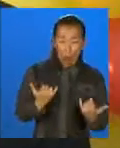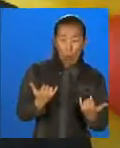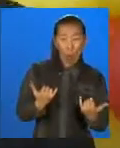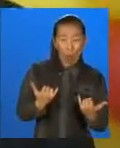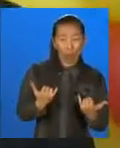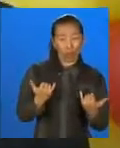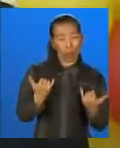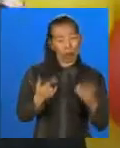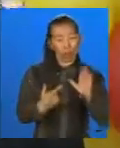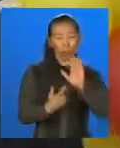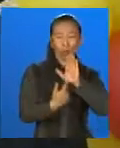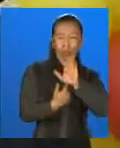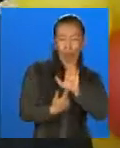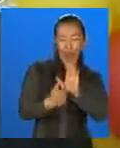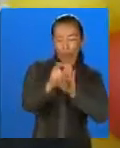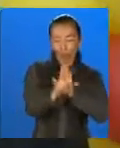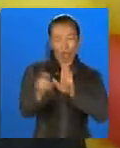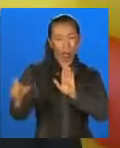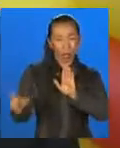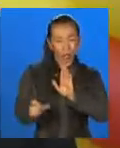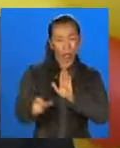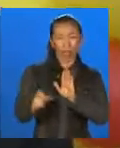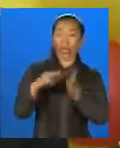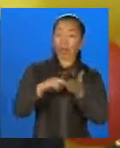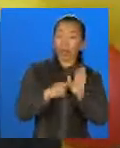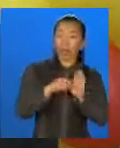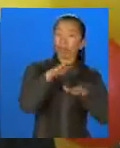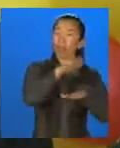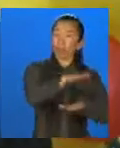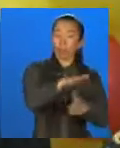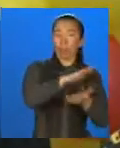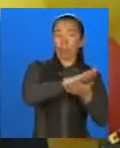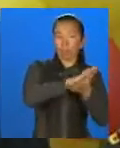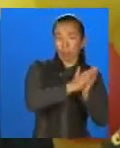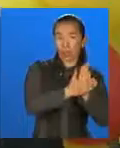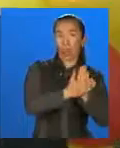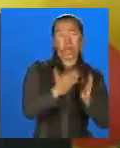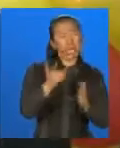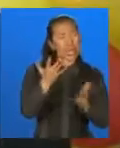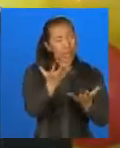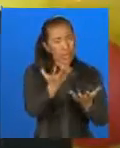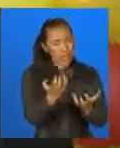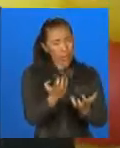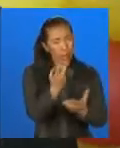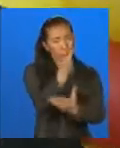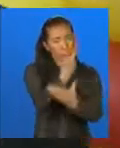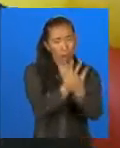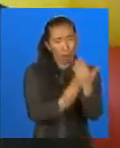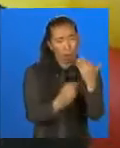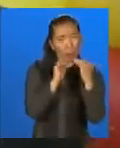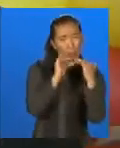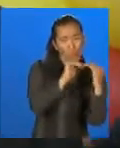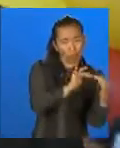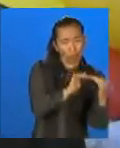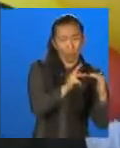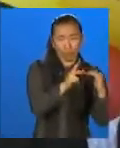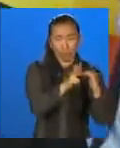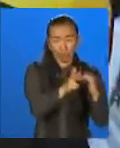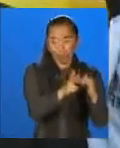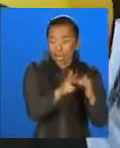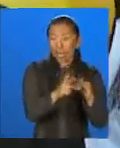ciudadana en defensa del proceso de paz, exigiendo la tregua bilateral, una movilización que muestra